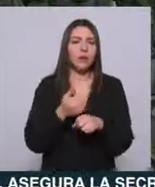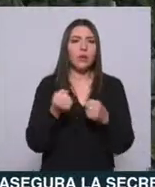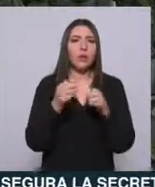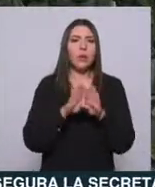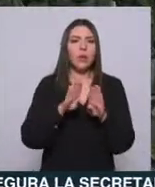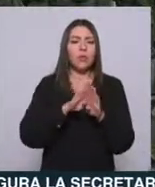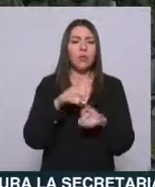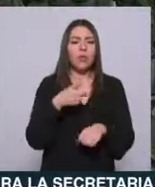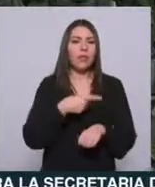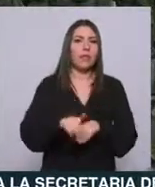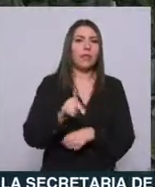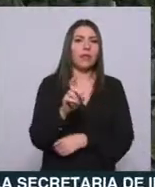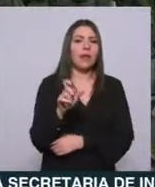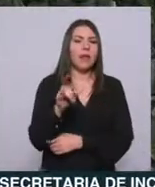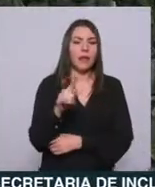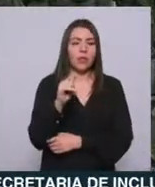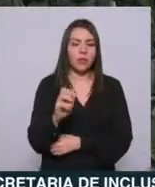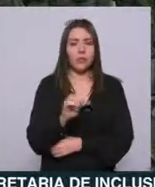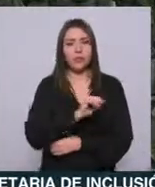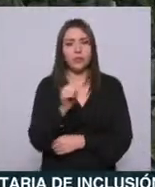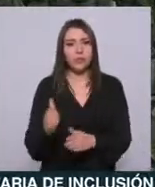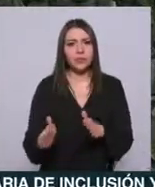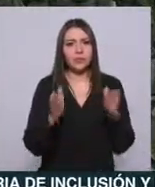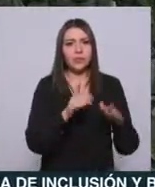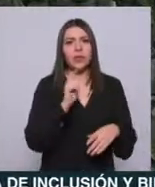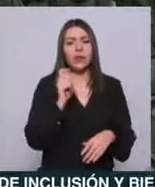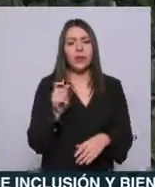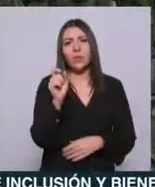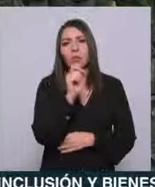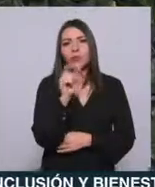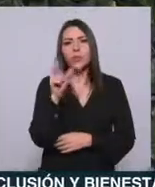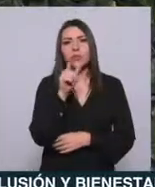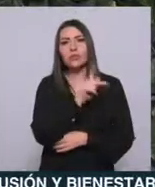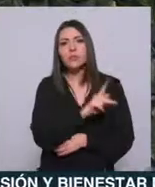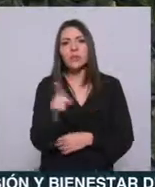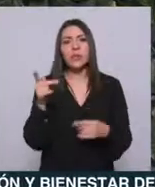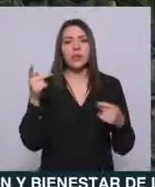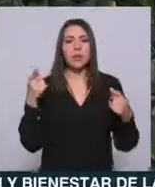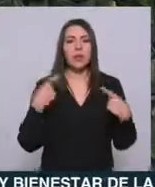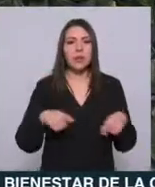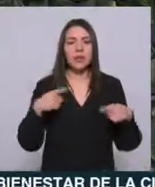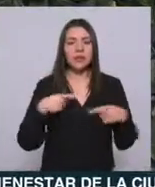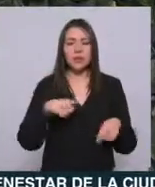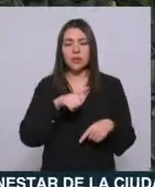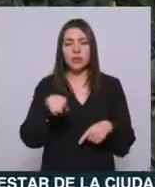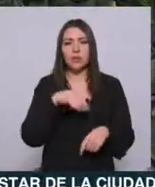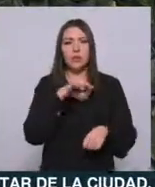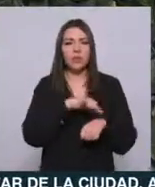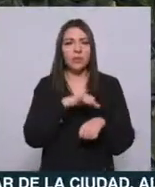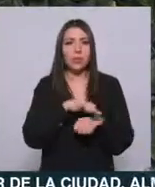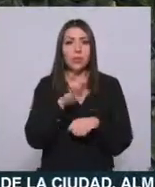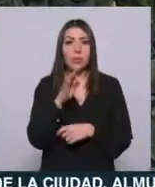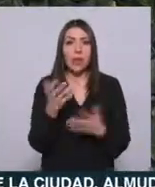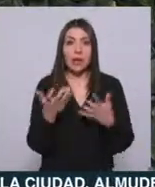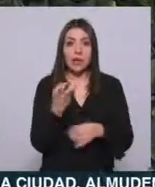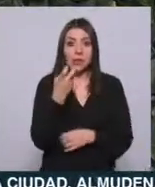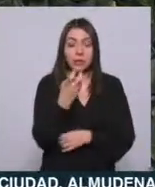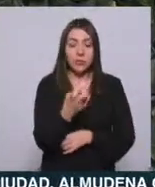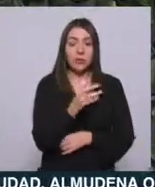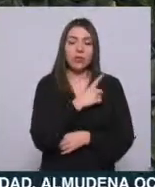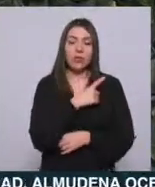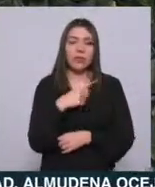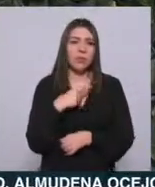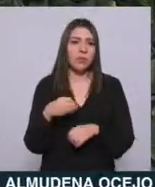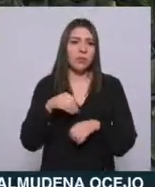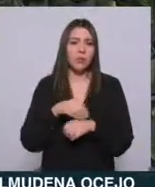la Ley General de Salud, que las y los profesionales de la salud que practiquen este delito pues tengan una sanción,